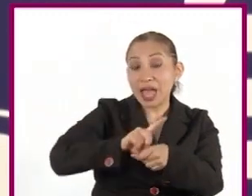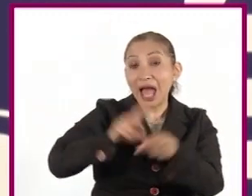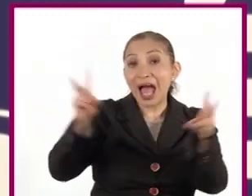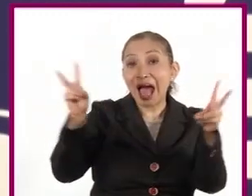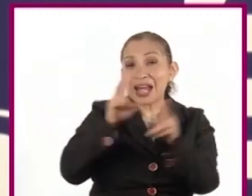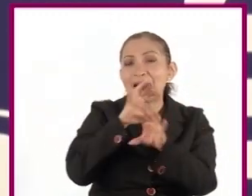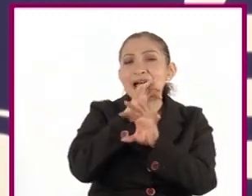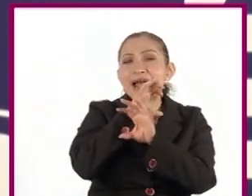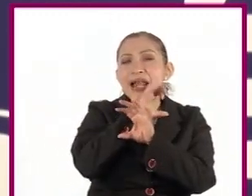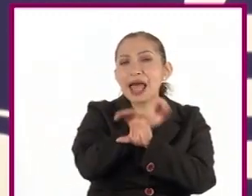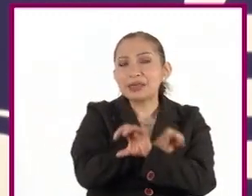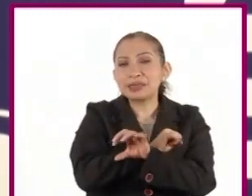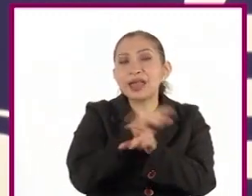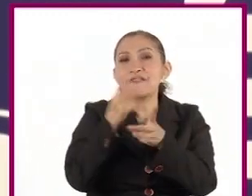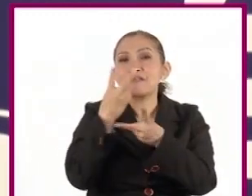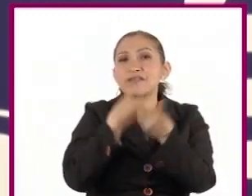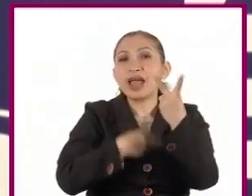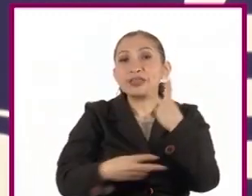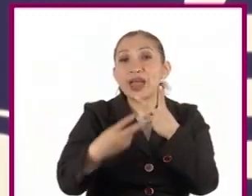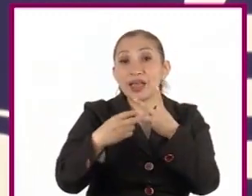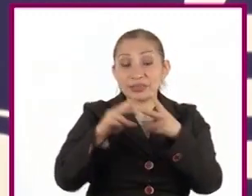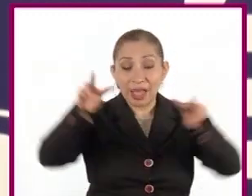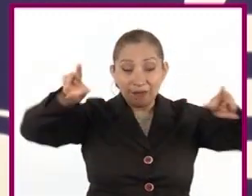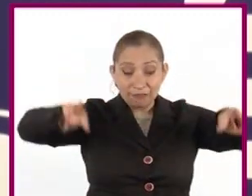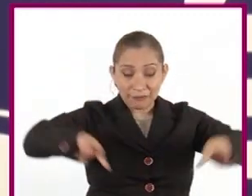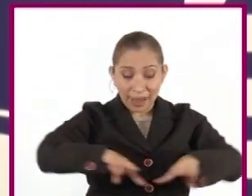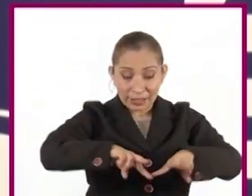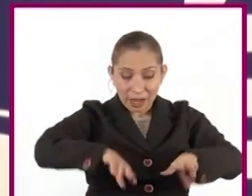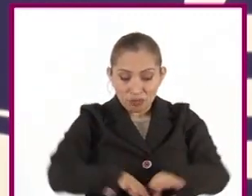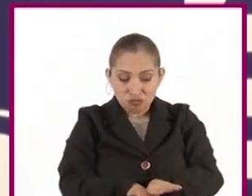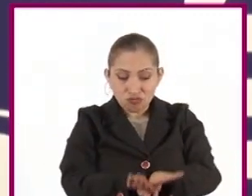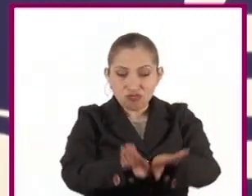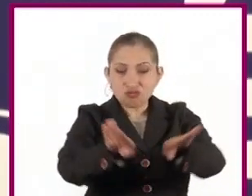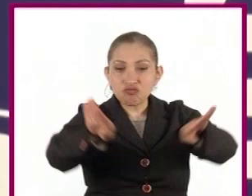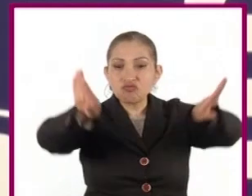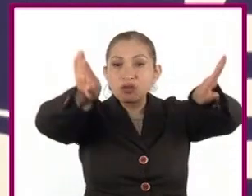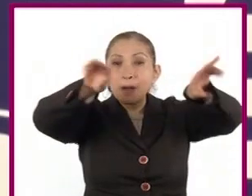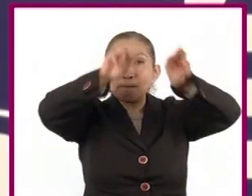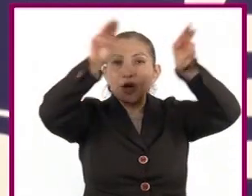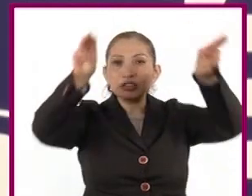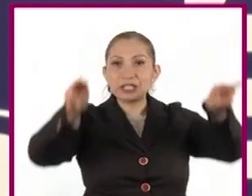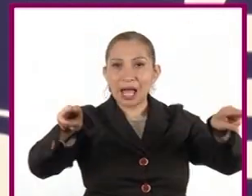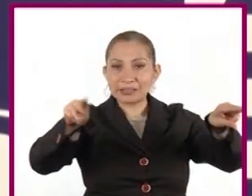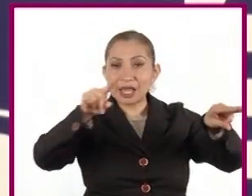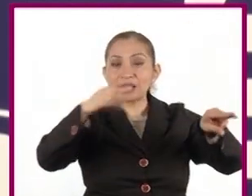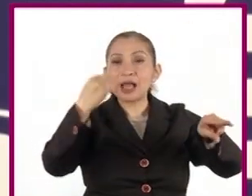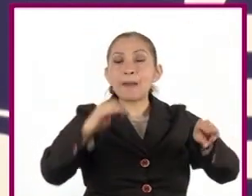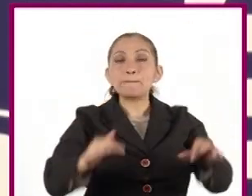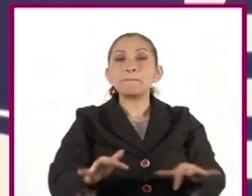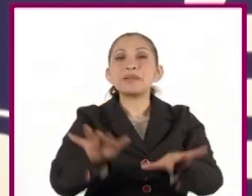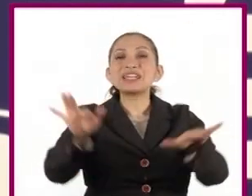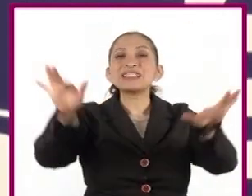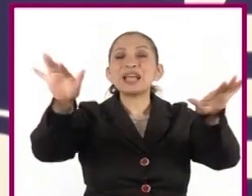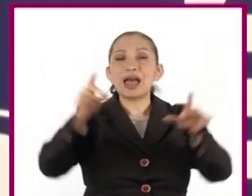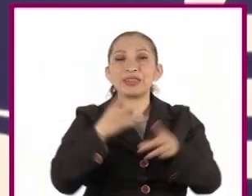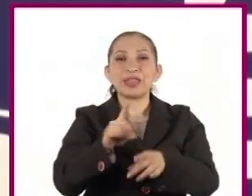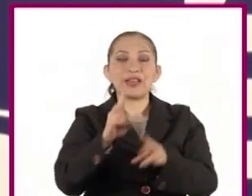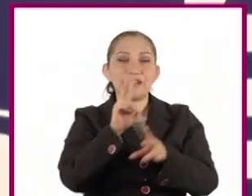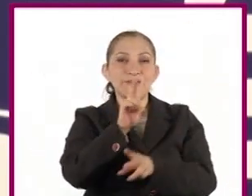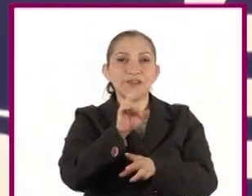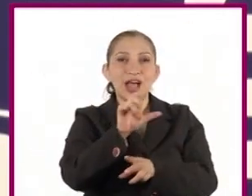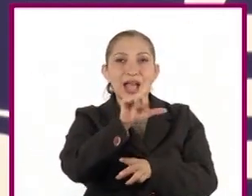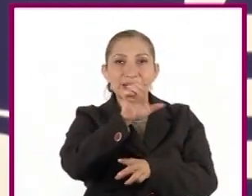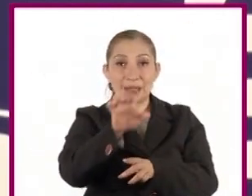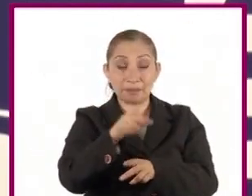aire caliente se desplaza de los valles hacia las montañas. Se denomina brisas del valle.